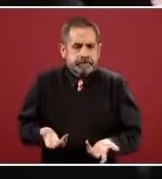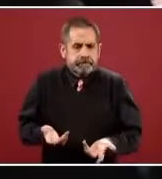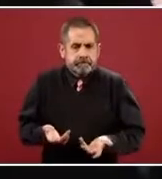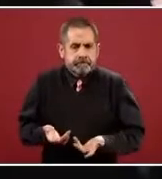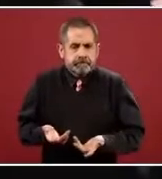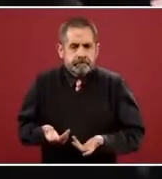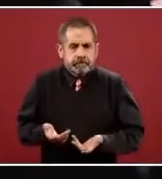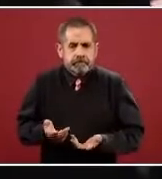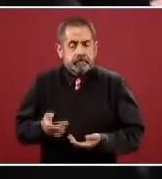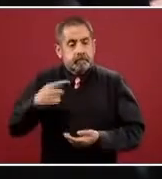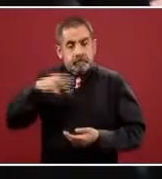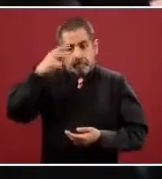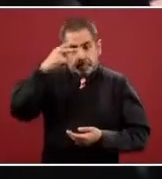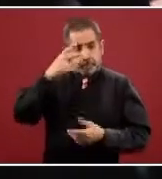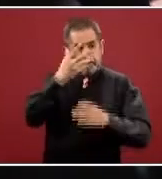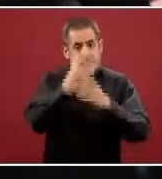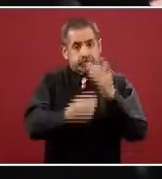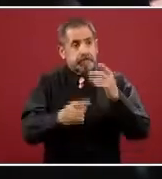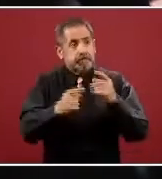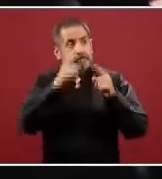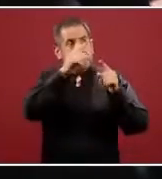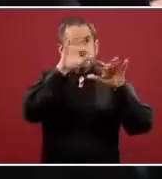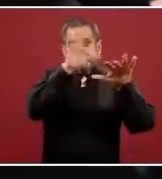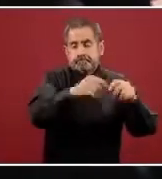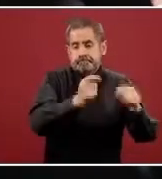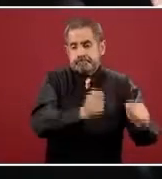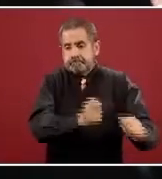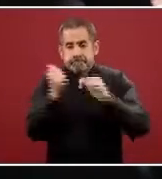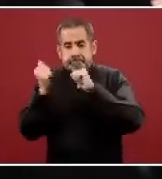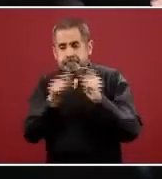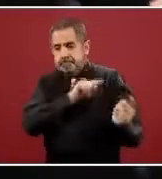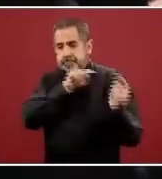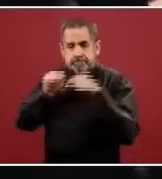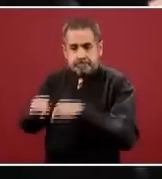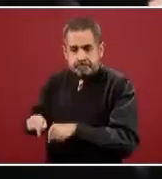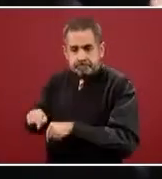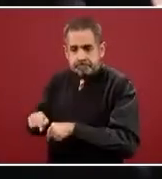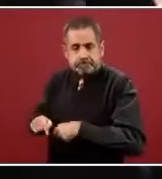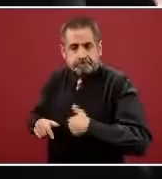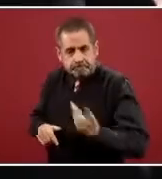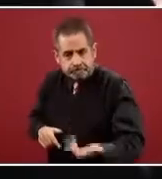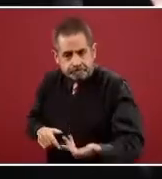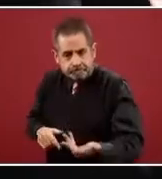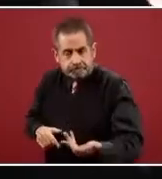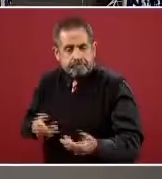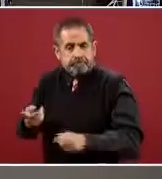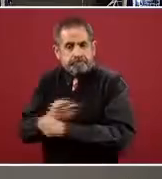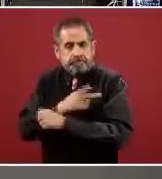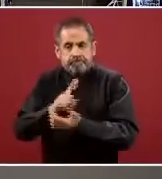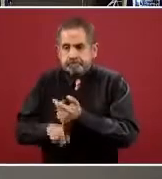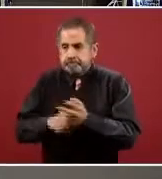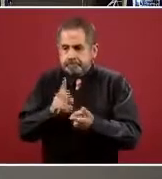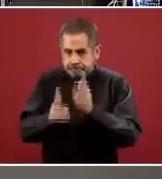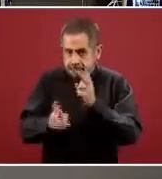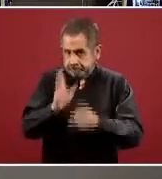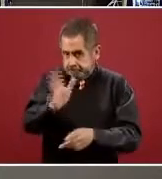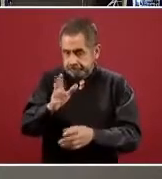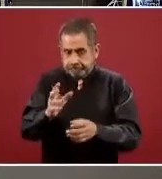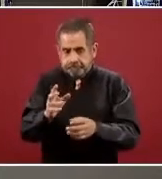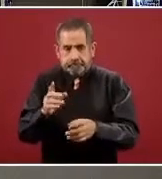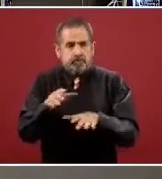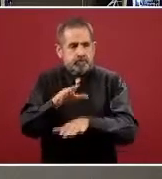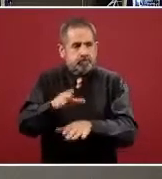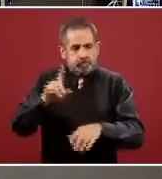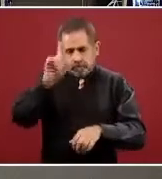que expulsen a los migrantes o los deporten? Si esto ya lo están contemplando y forma parte de las pláticas del Consejo de